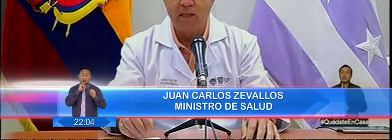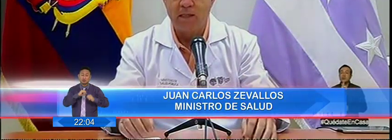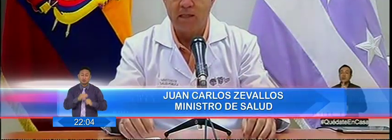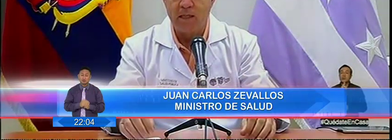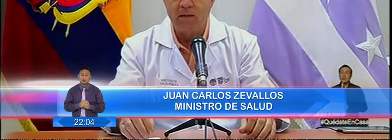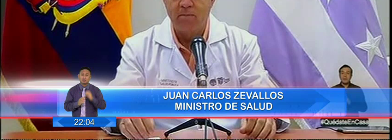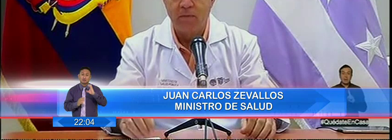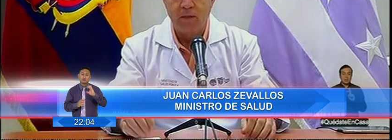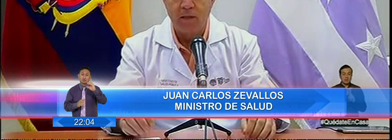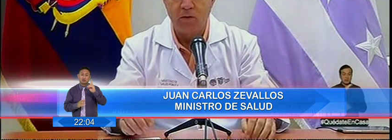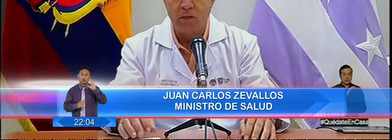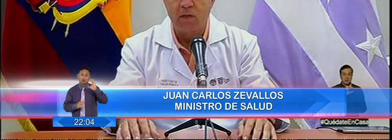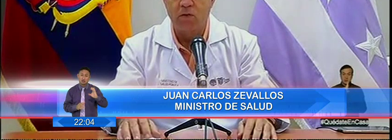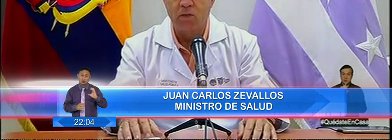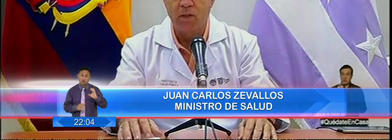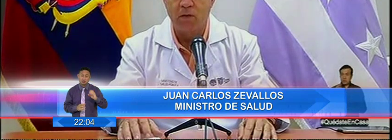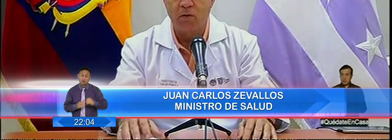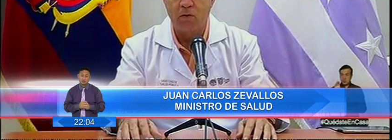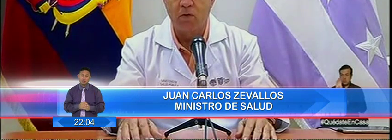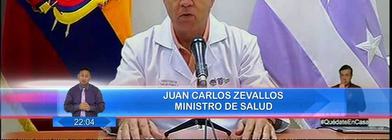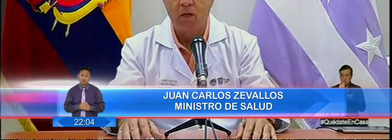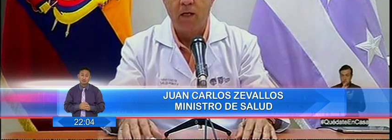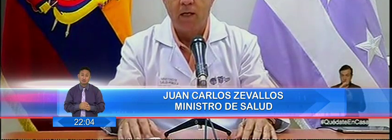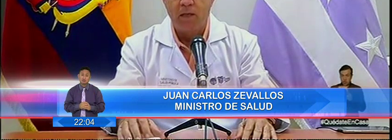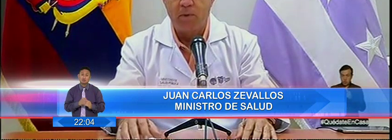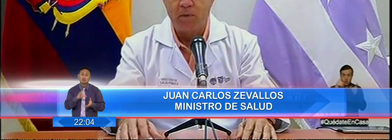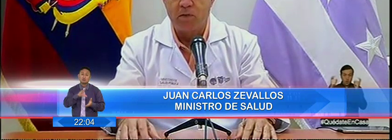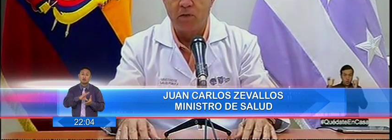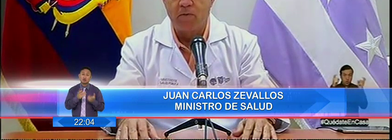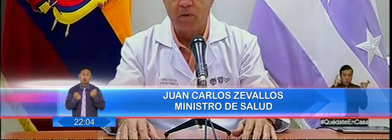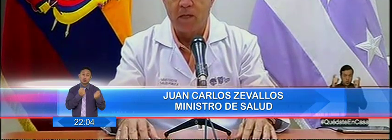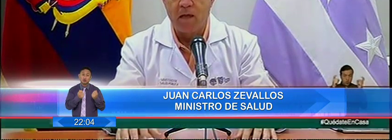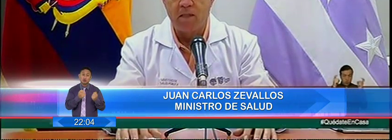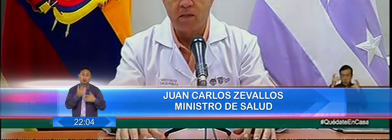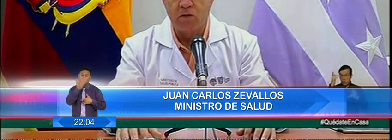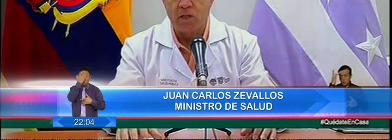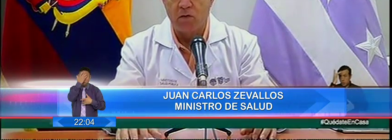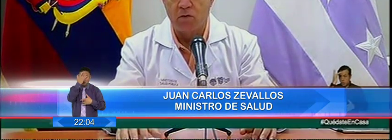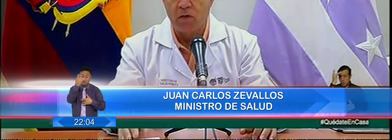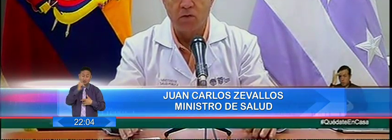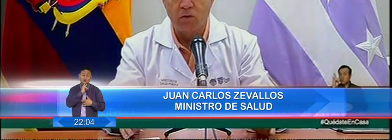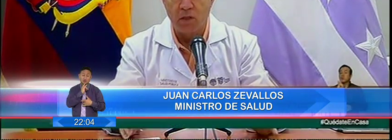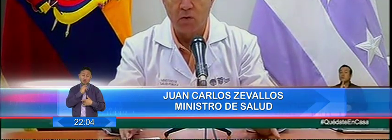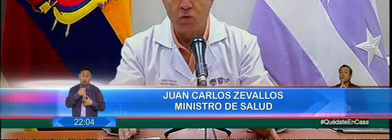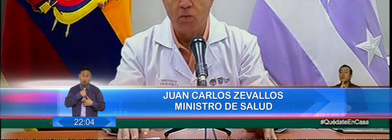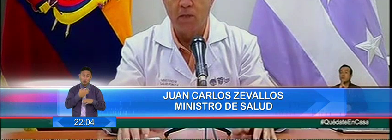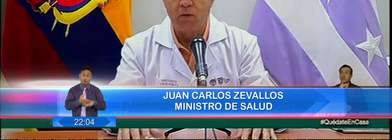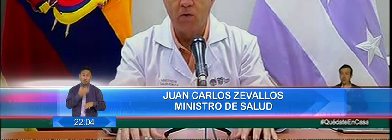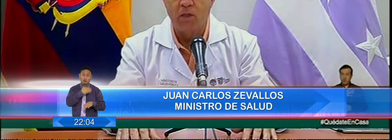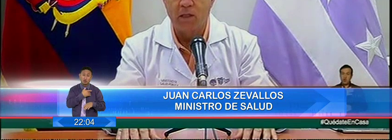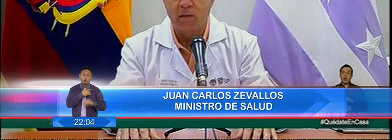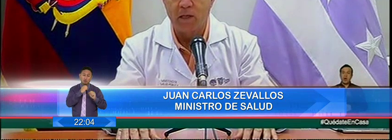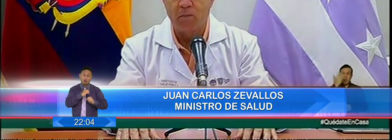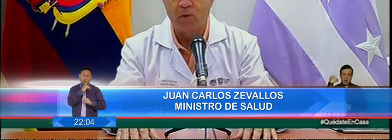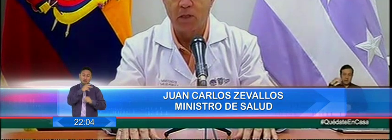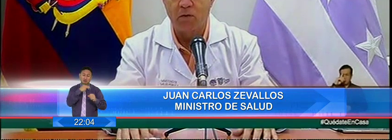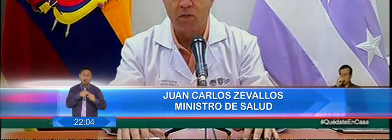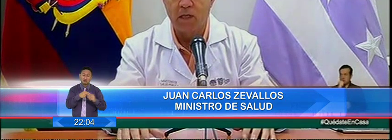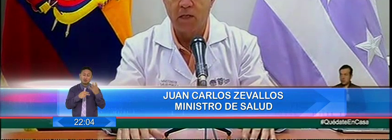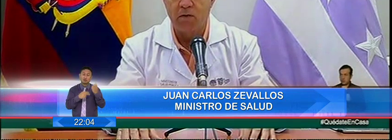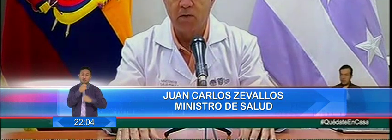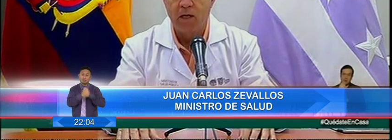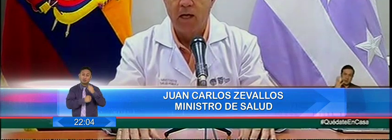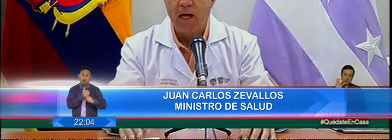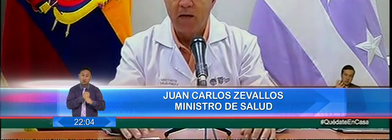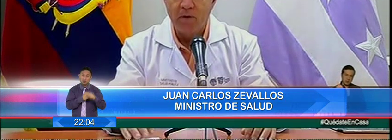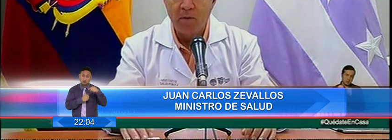cdc los centros de control y prevención de enfermedades de los eeuu donde yo tuve el honor de trabajar por 14 años